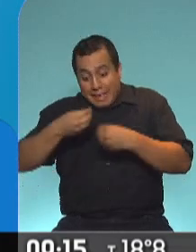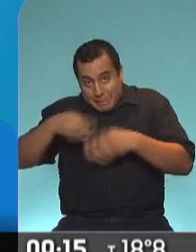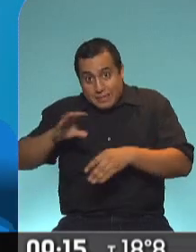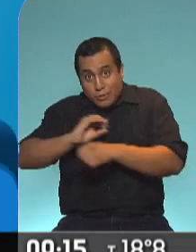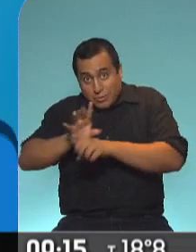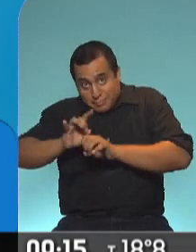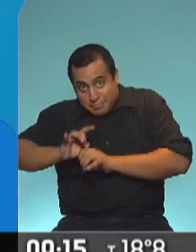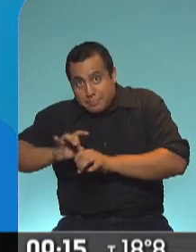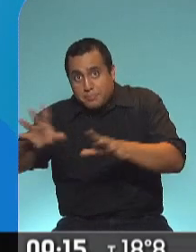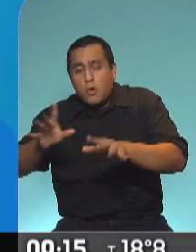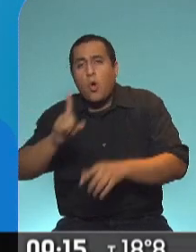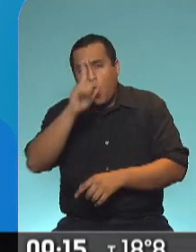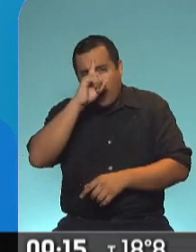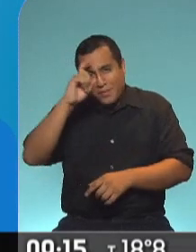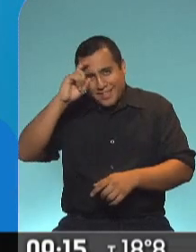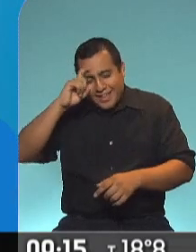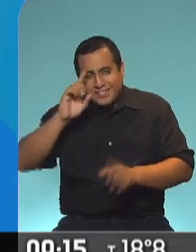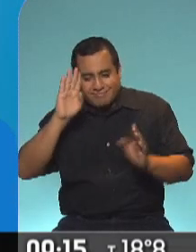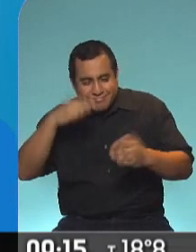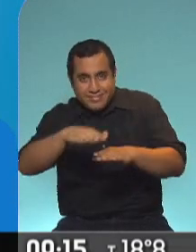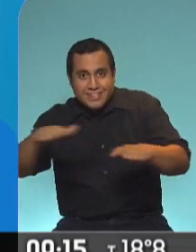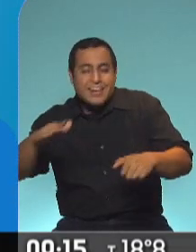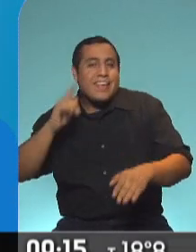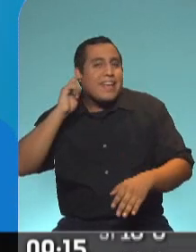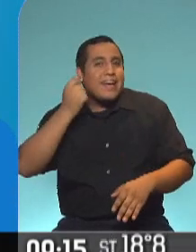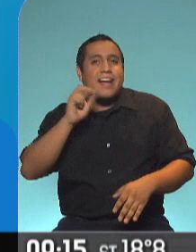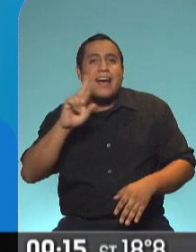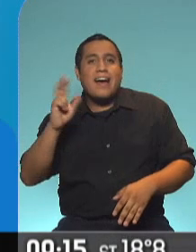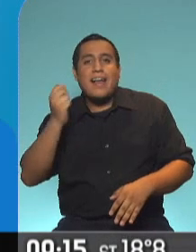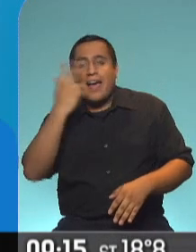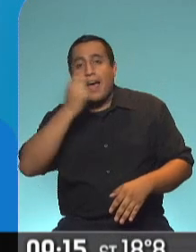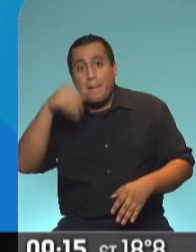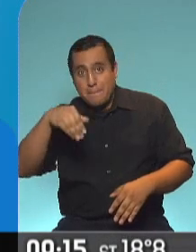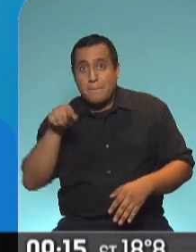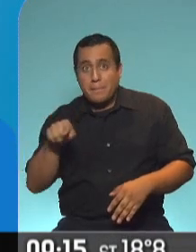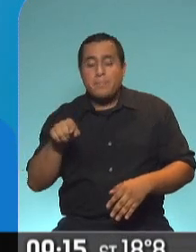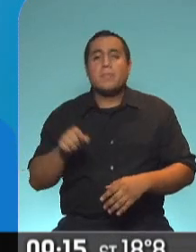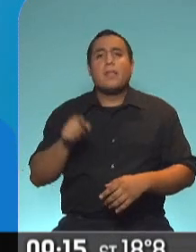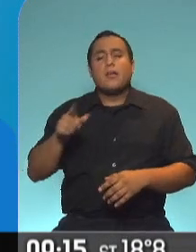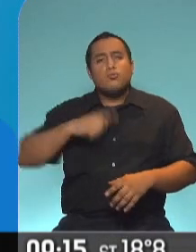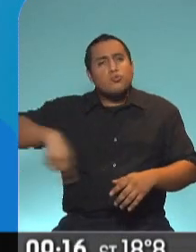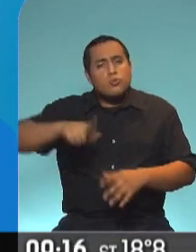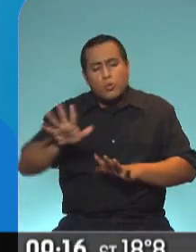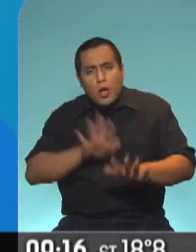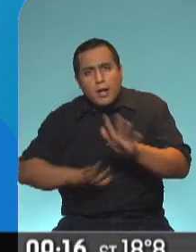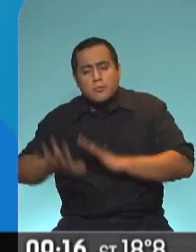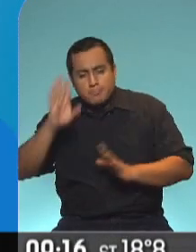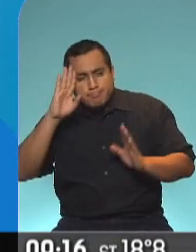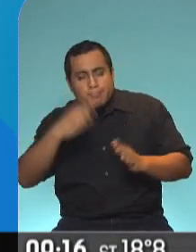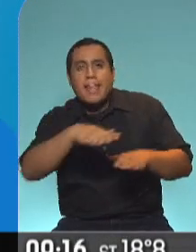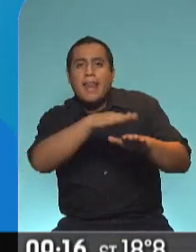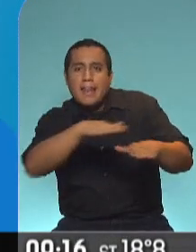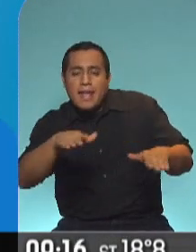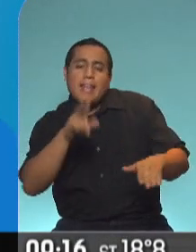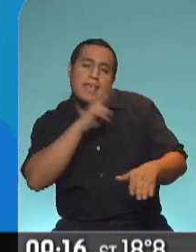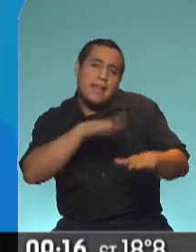el hospital de pediatría garraham nos estamos organizando para la atención de las niñas